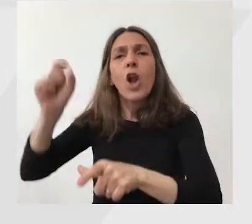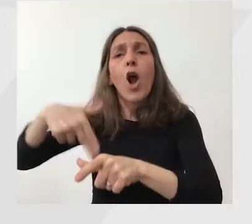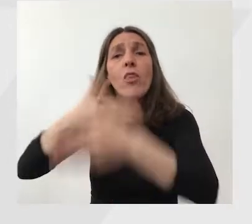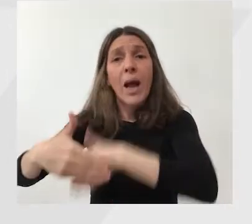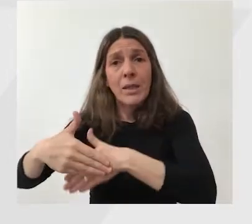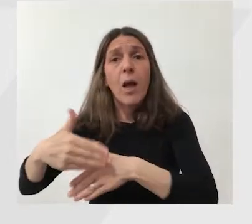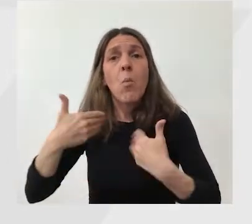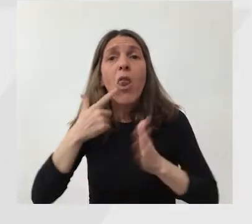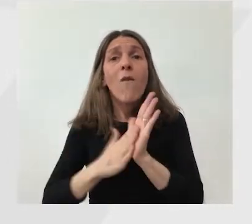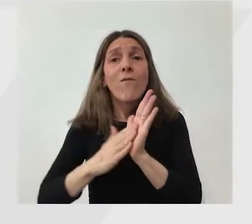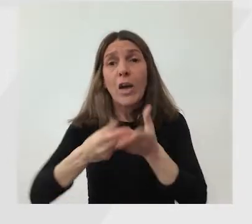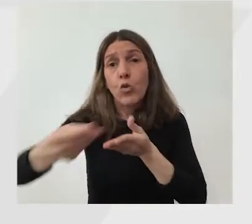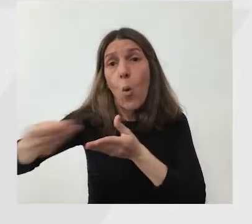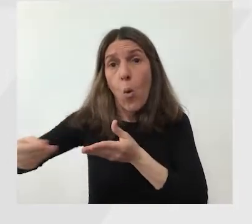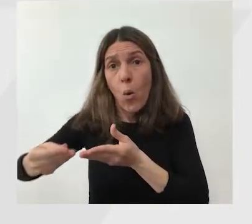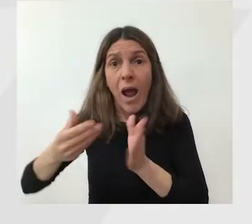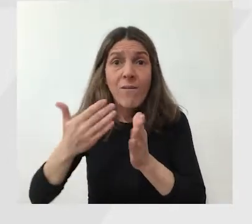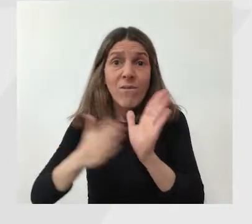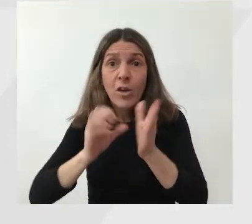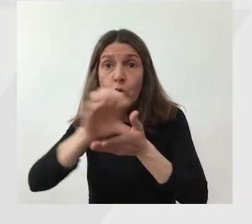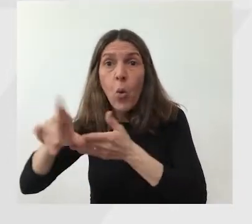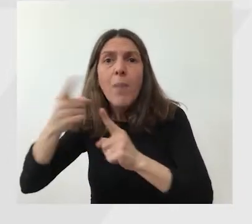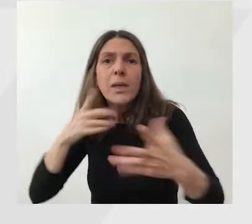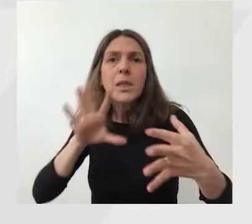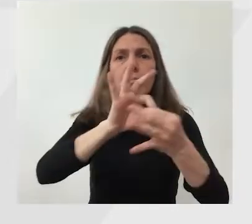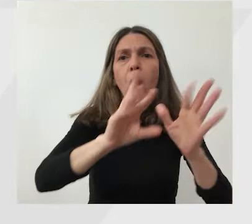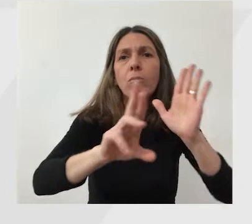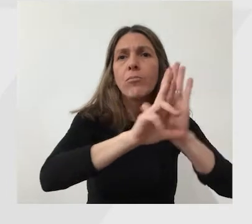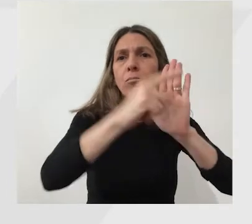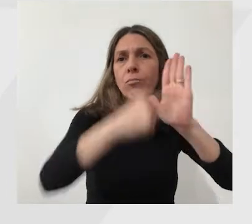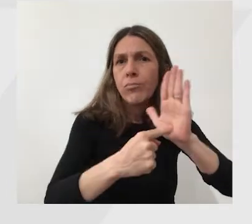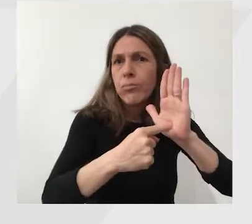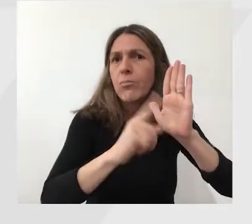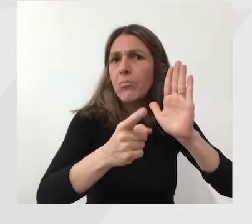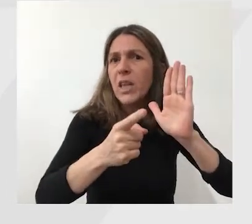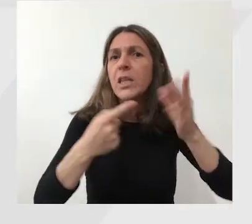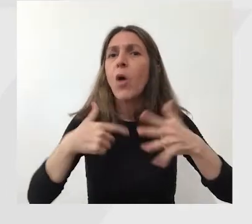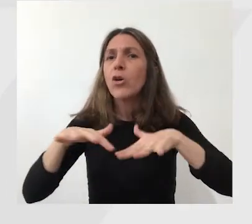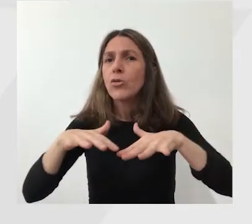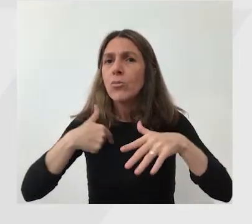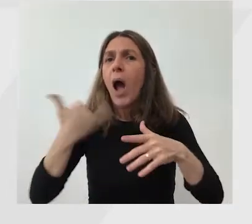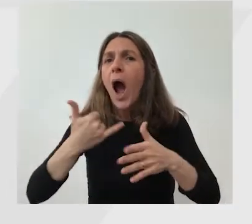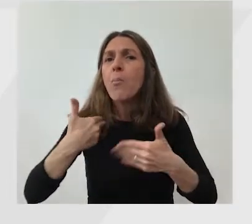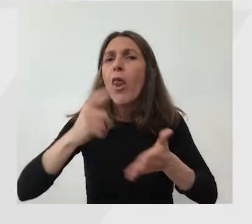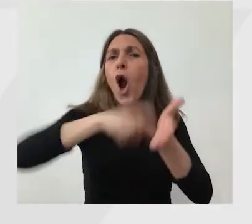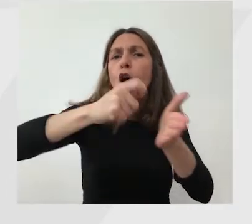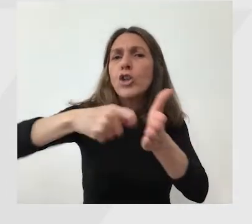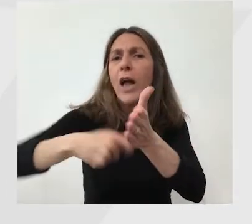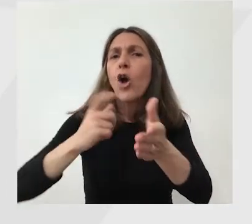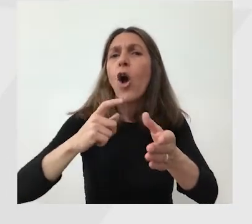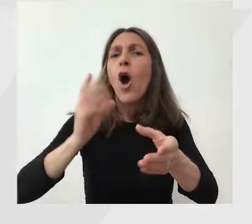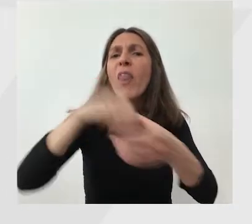a favor de las personas con discapacidad facturar sus prestaciones de conformidad con el nomenclador vigente para ellas